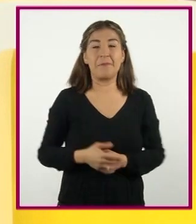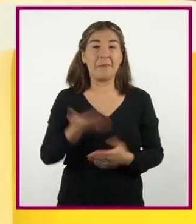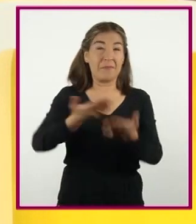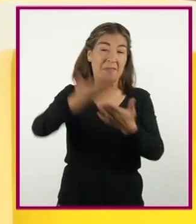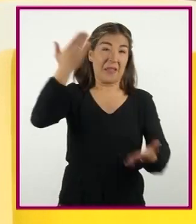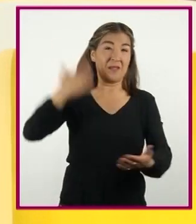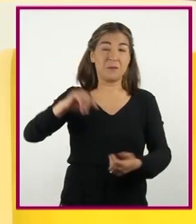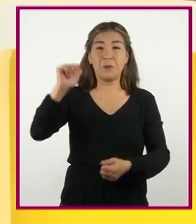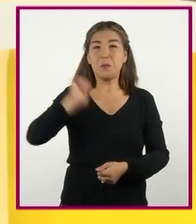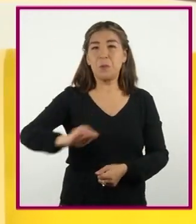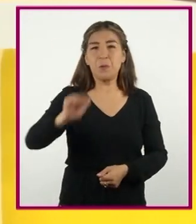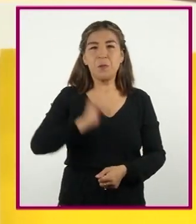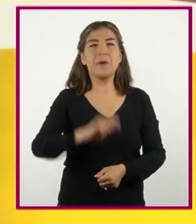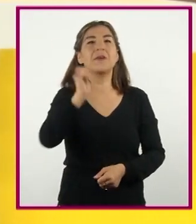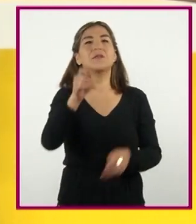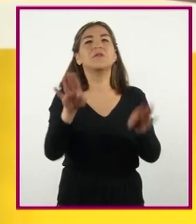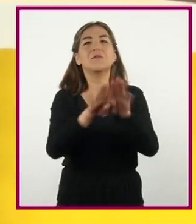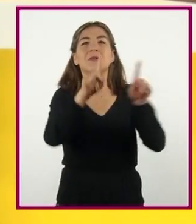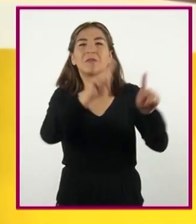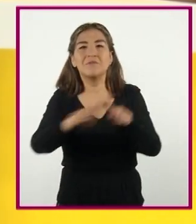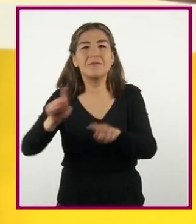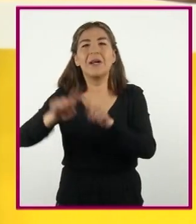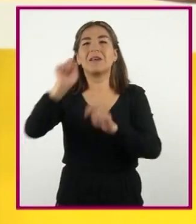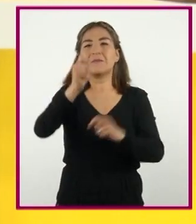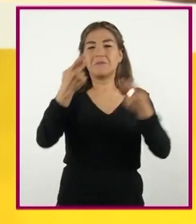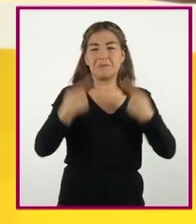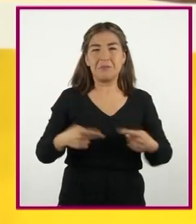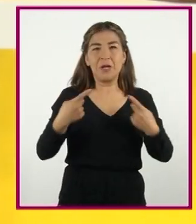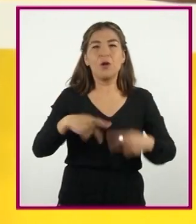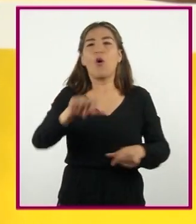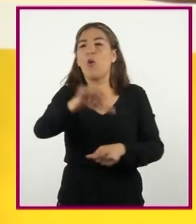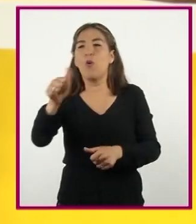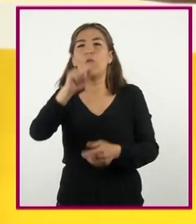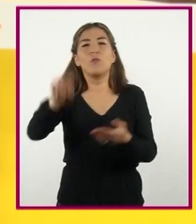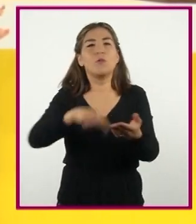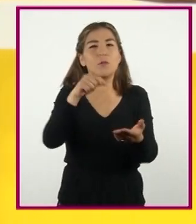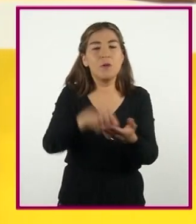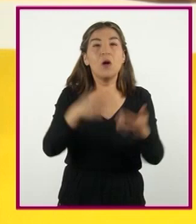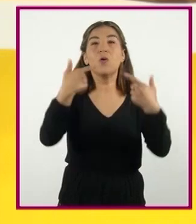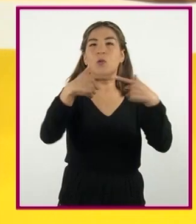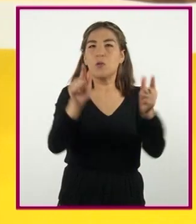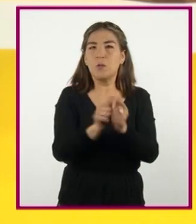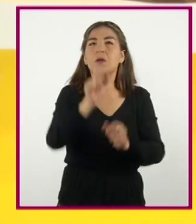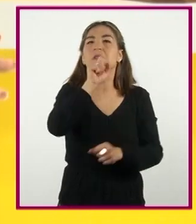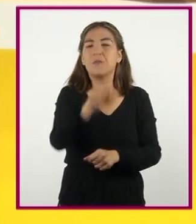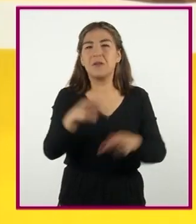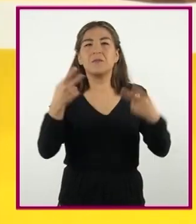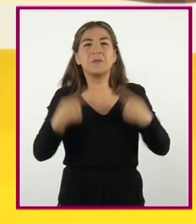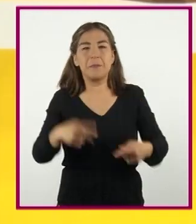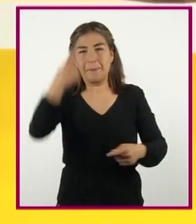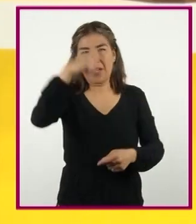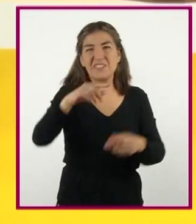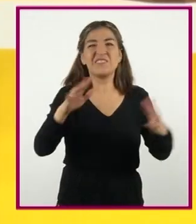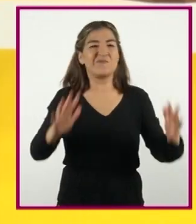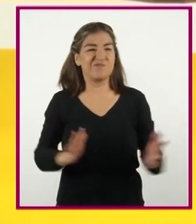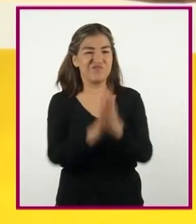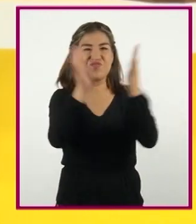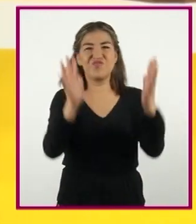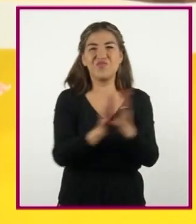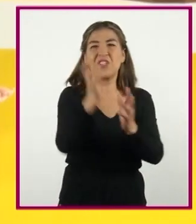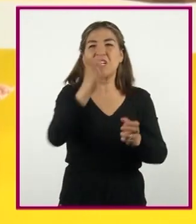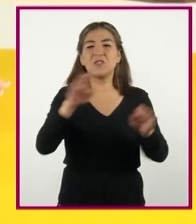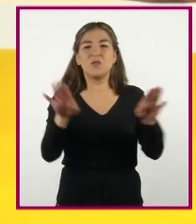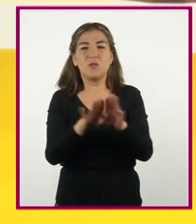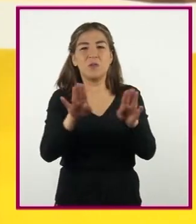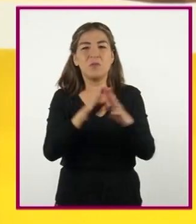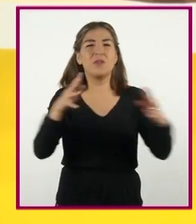Antiguamente, se exaltaban las diferencias con las personas de otros lugares y los grupos de personas tendían a confrontarse con quienes eran